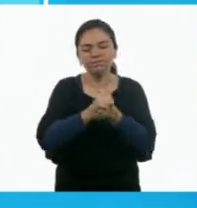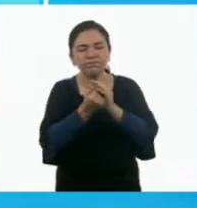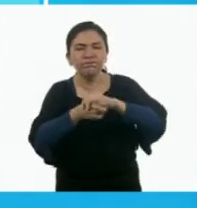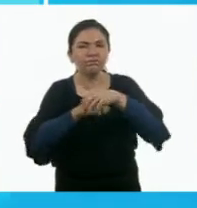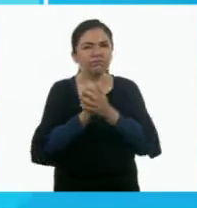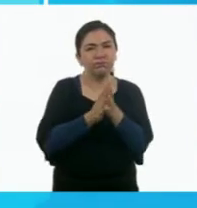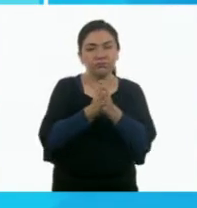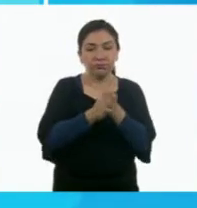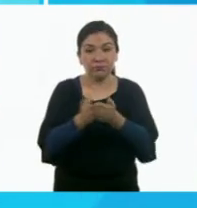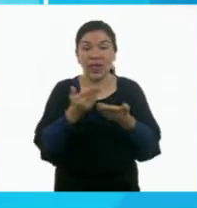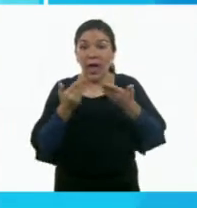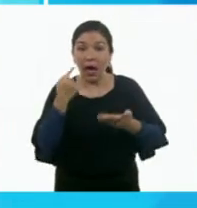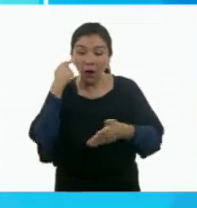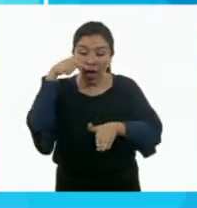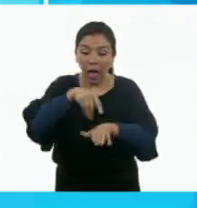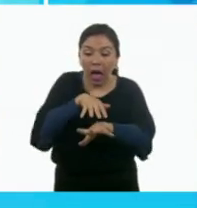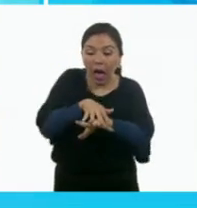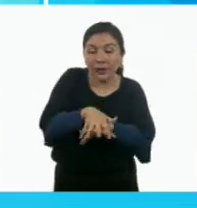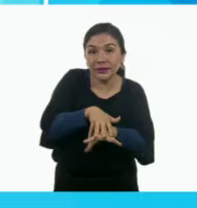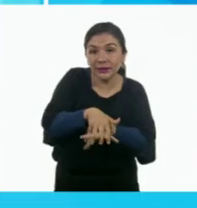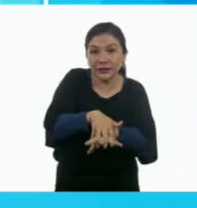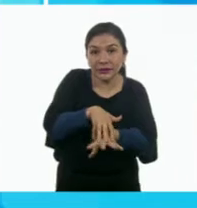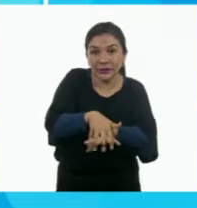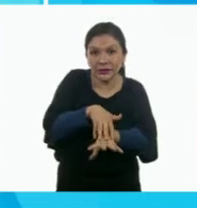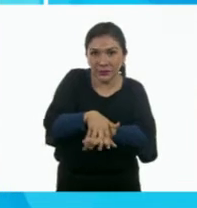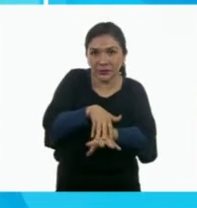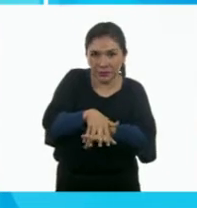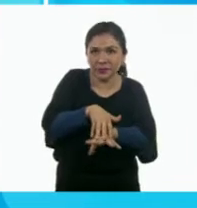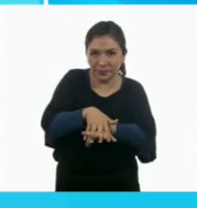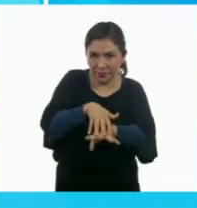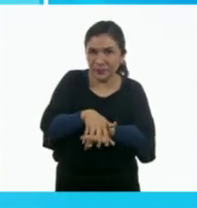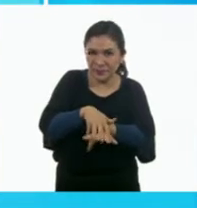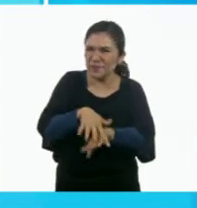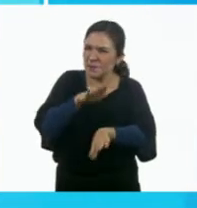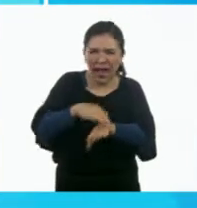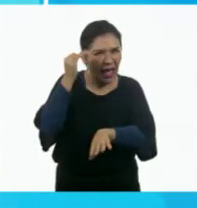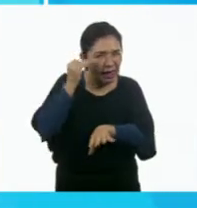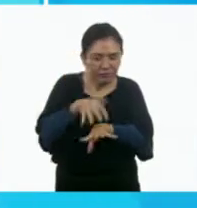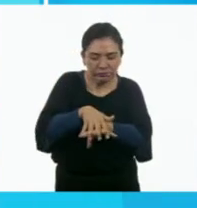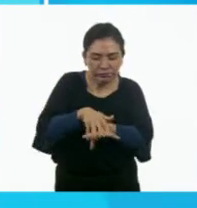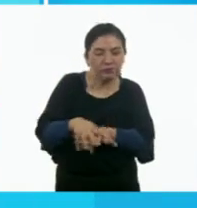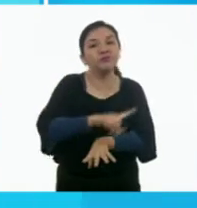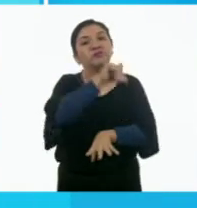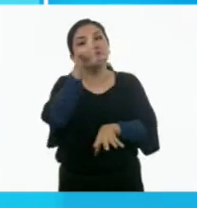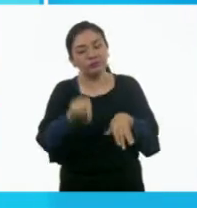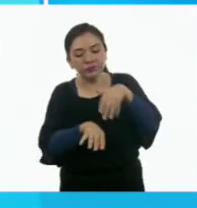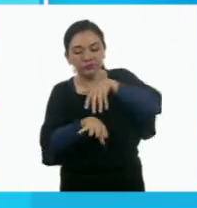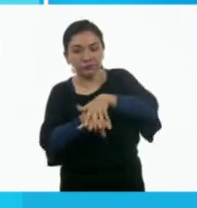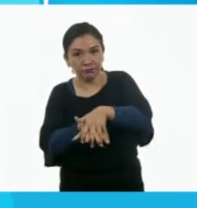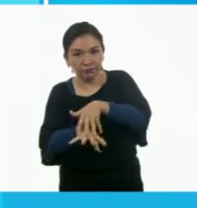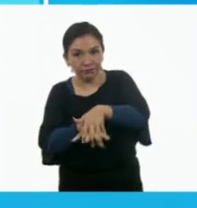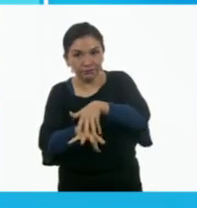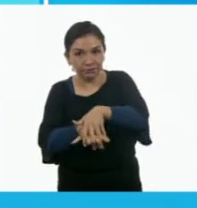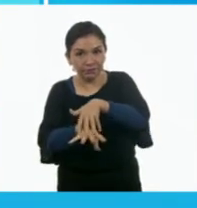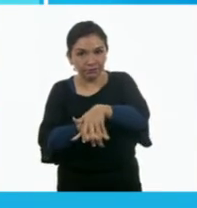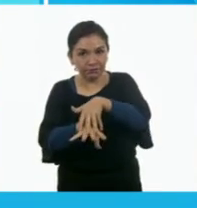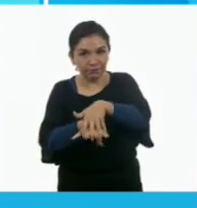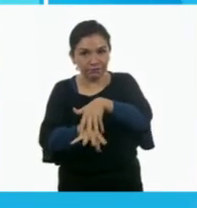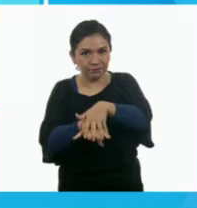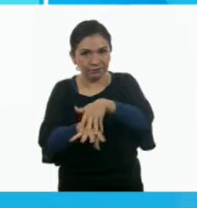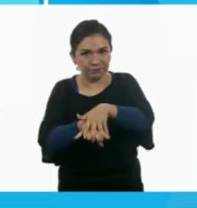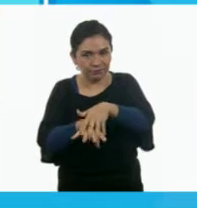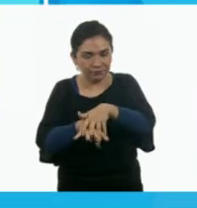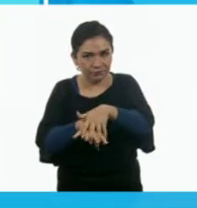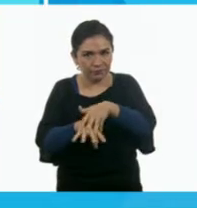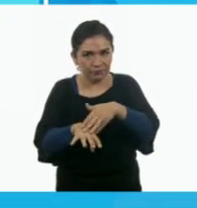con la otra. Ahora, frota la palma de una de tus manos contra el dorso de la otra, entrelazando los dedos. Repite lo mismo con